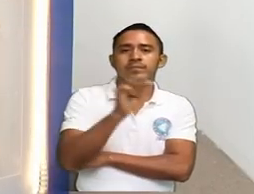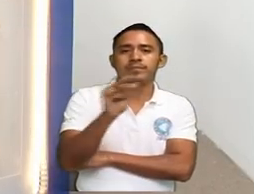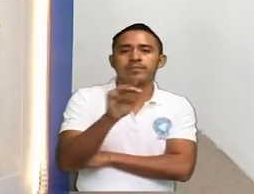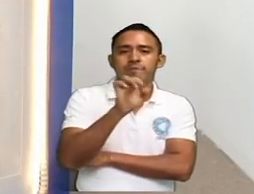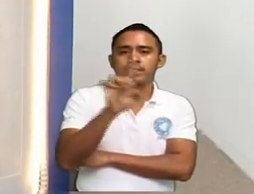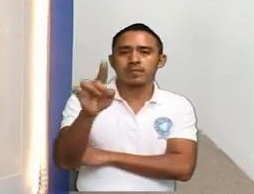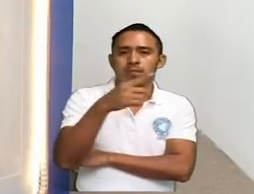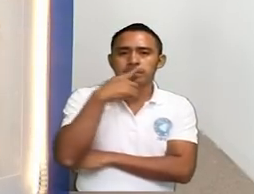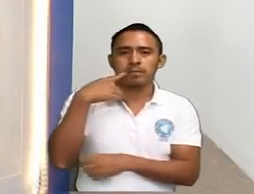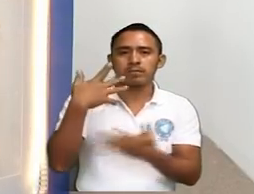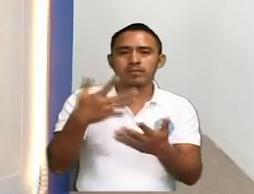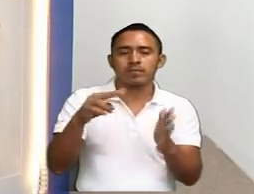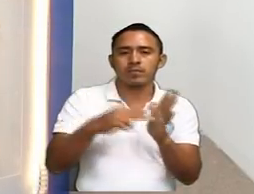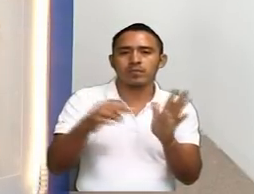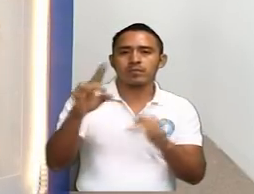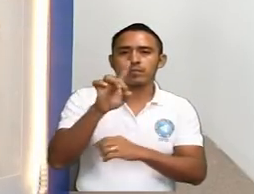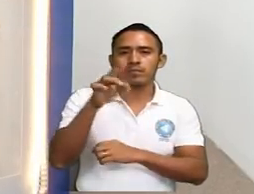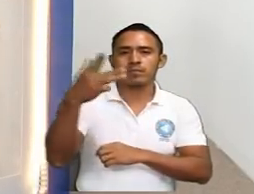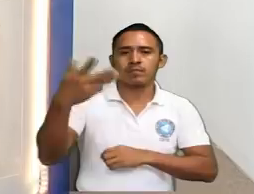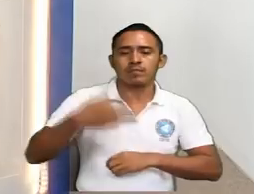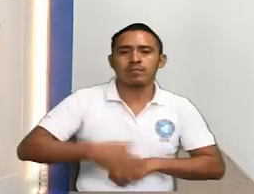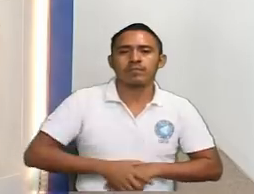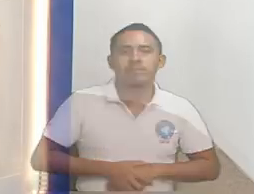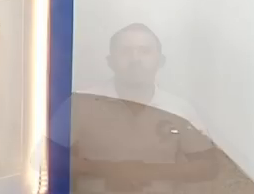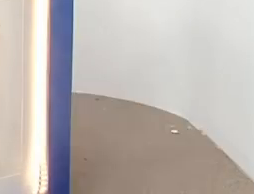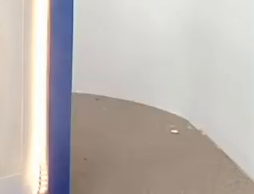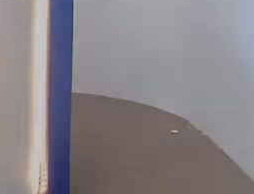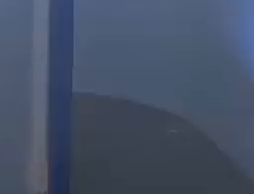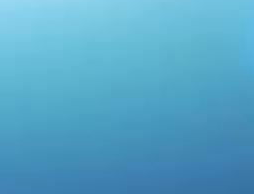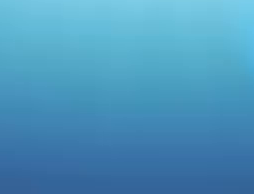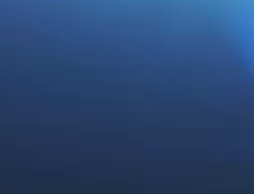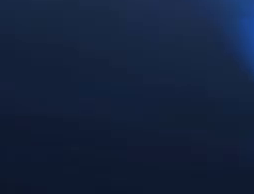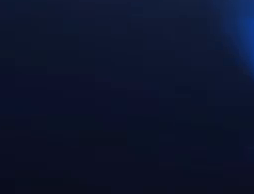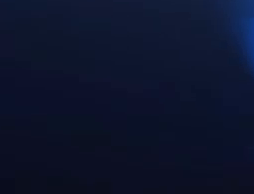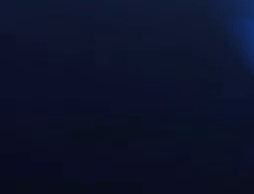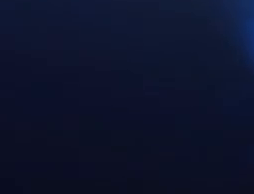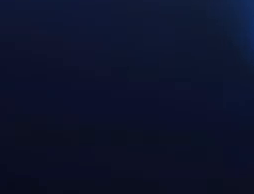martes 11 de junio del año 2019.